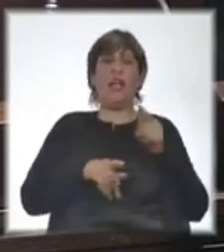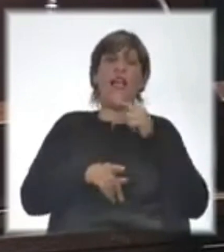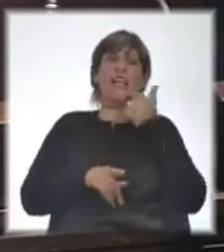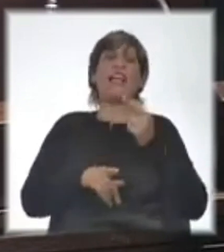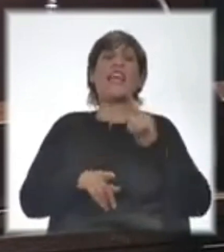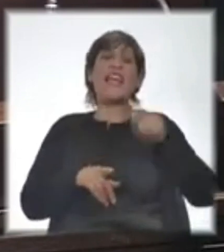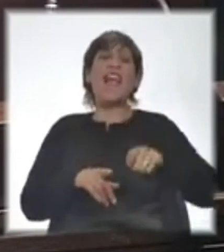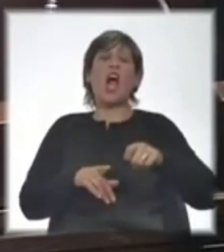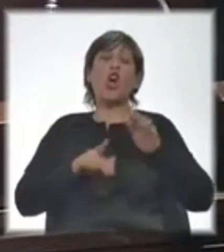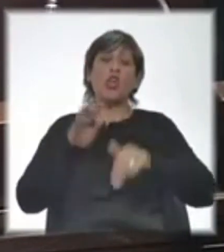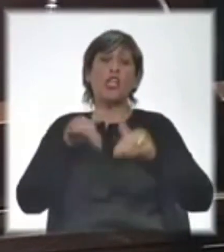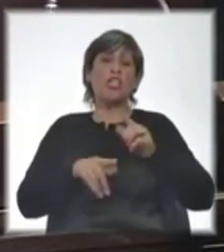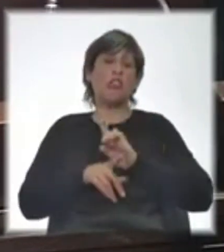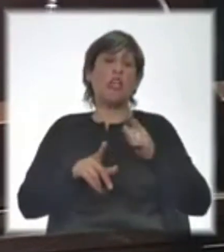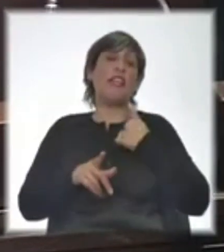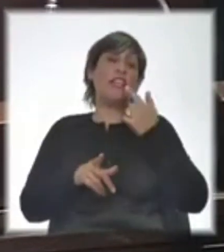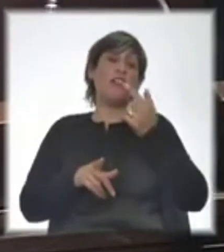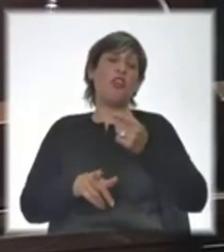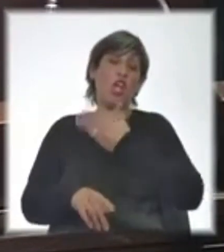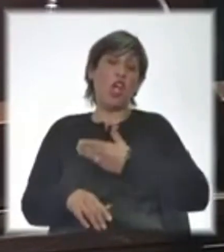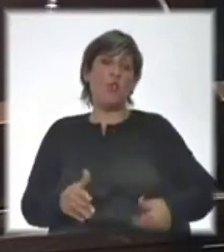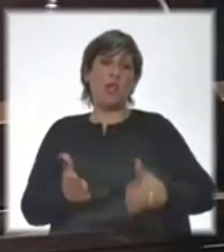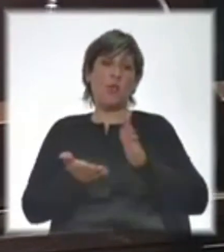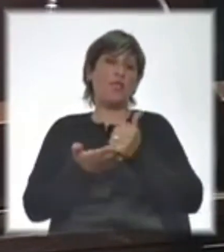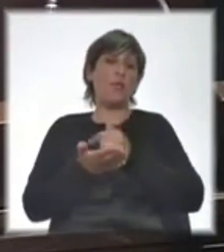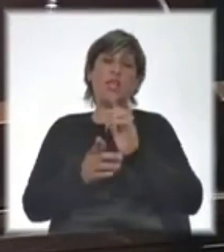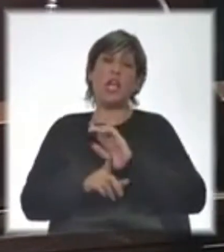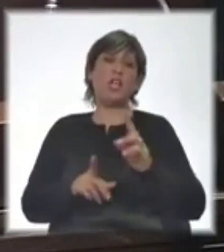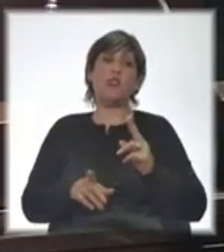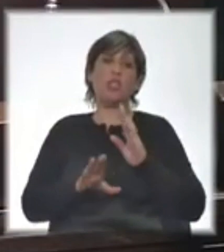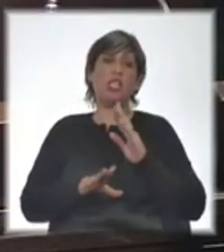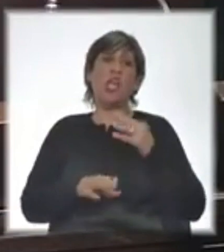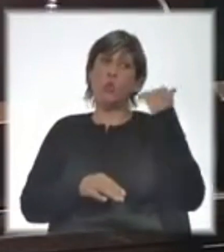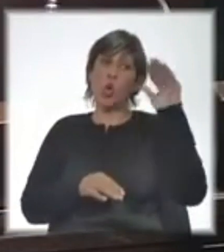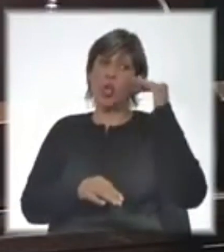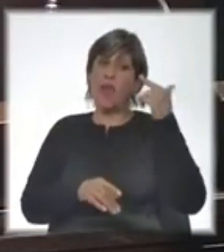departamentales no tenían competencia para decir por dónde pasa un tren.